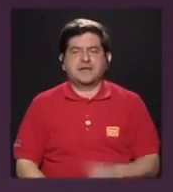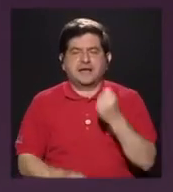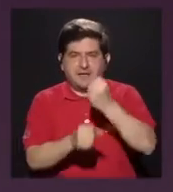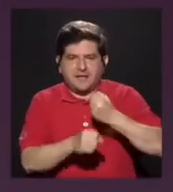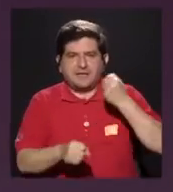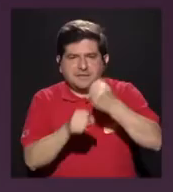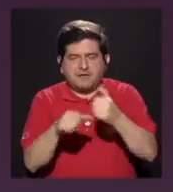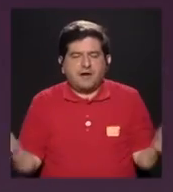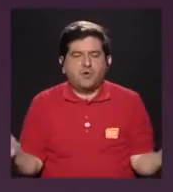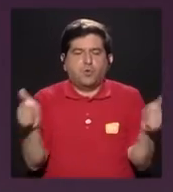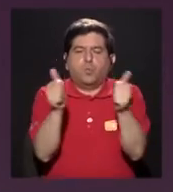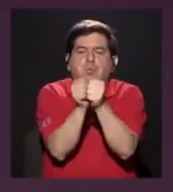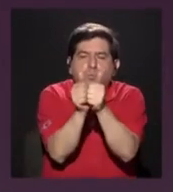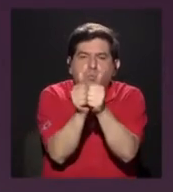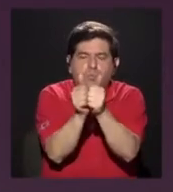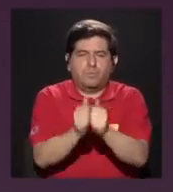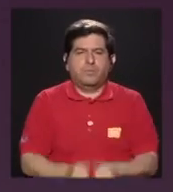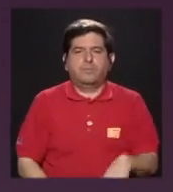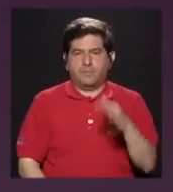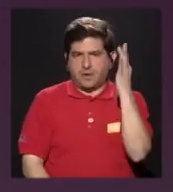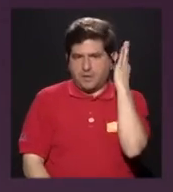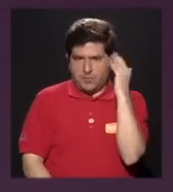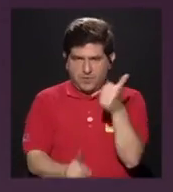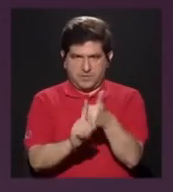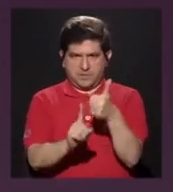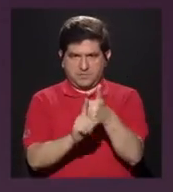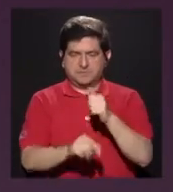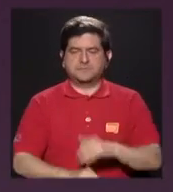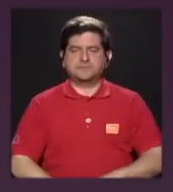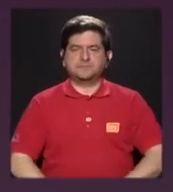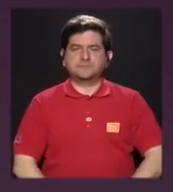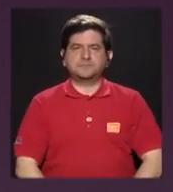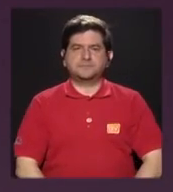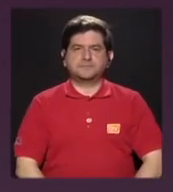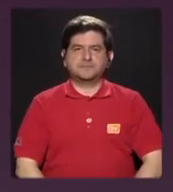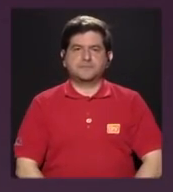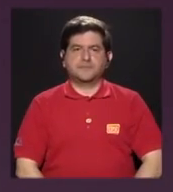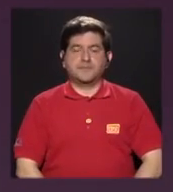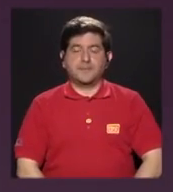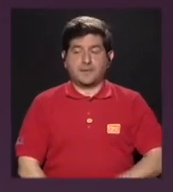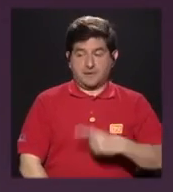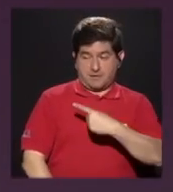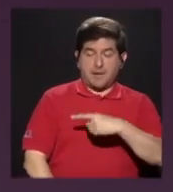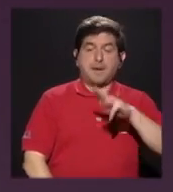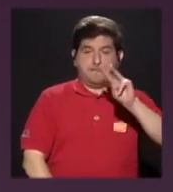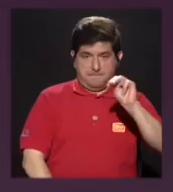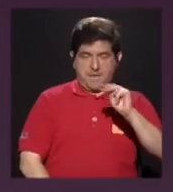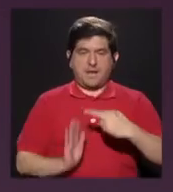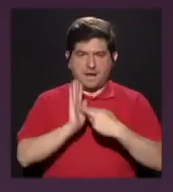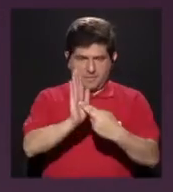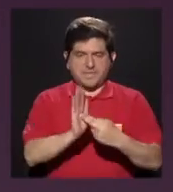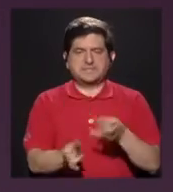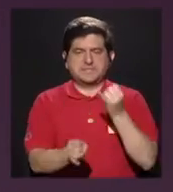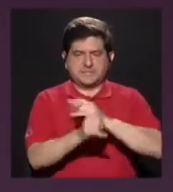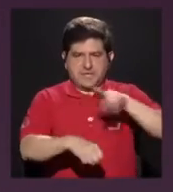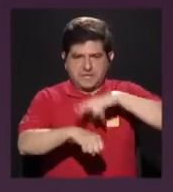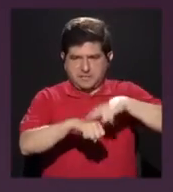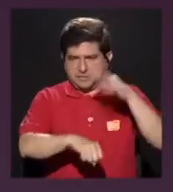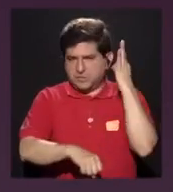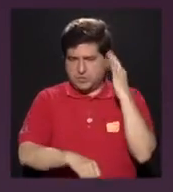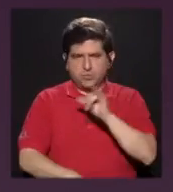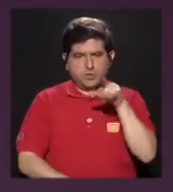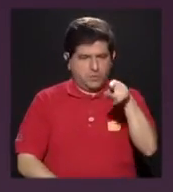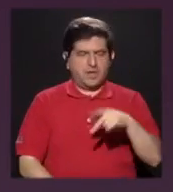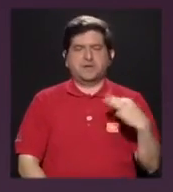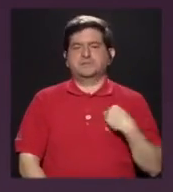en conjunto con las mujeres y bueno miguel está acá representando al dínamo pero miguel también